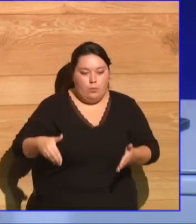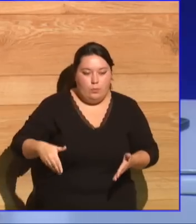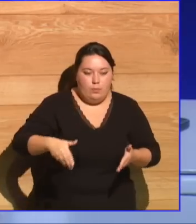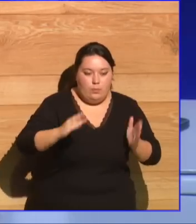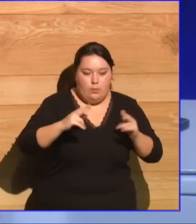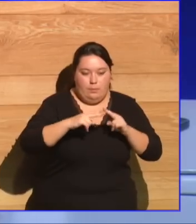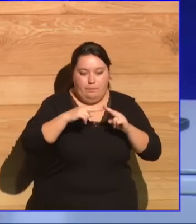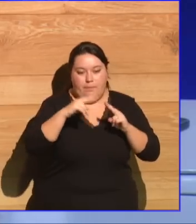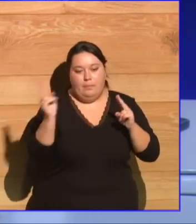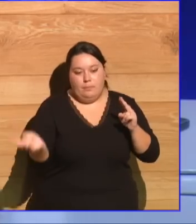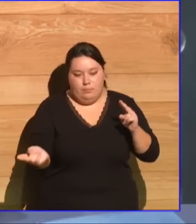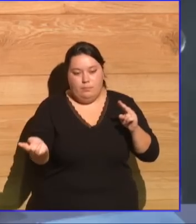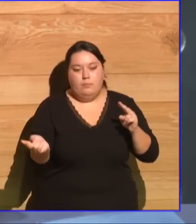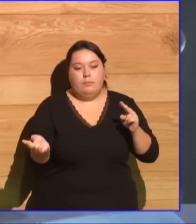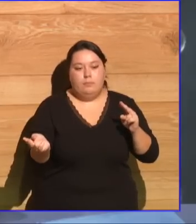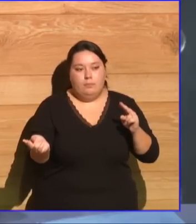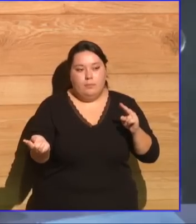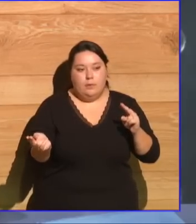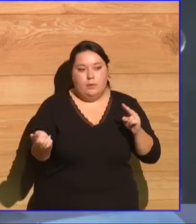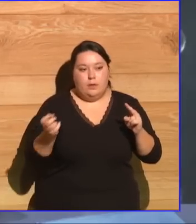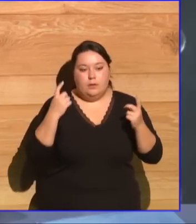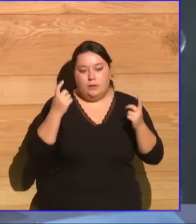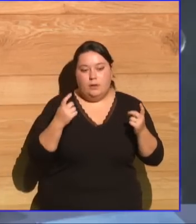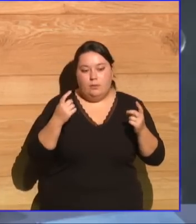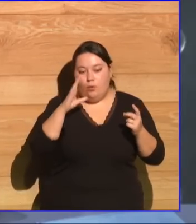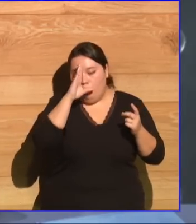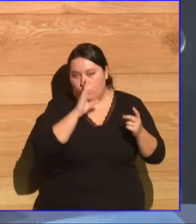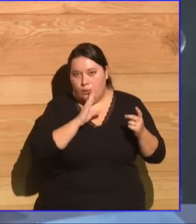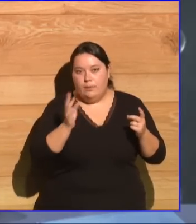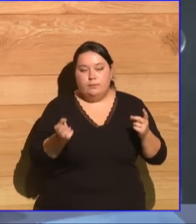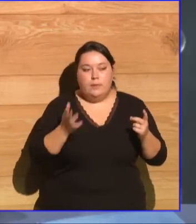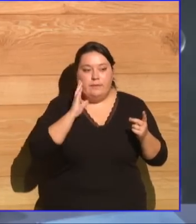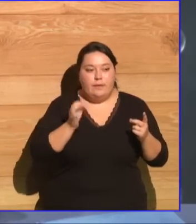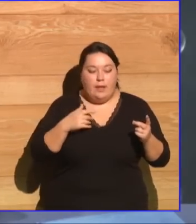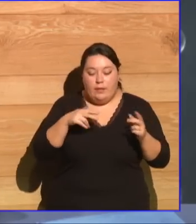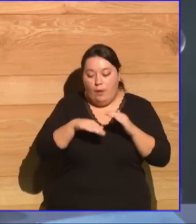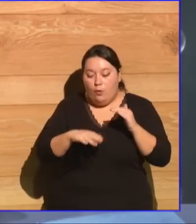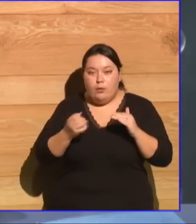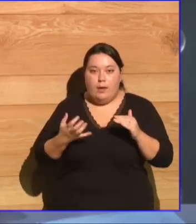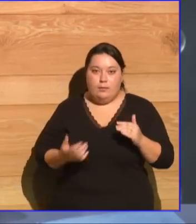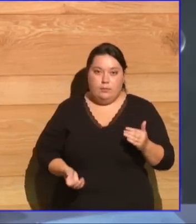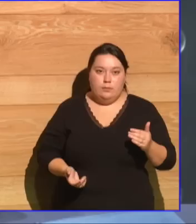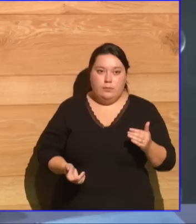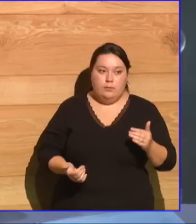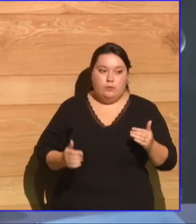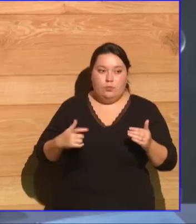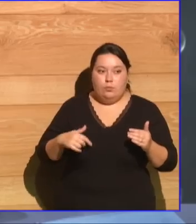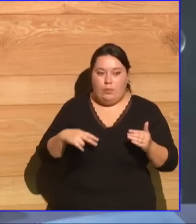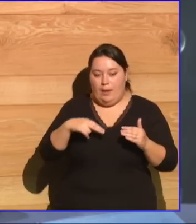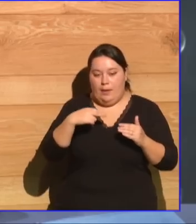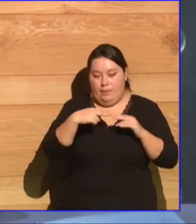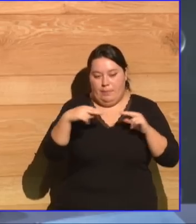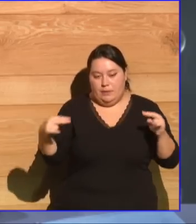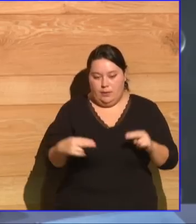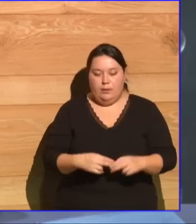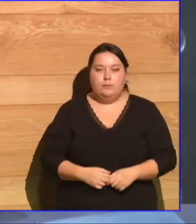trampantojo, que ocultaba lo que de verdad había debajo, que era, en fin, esa pasarela. Eso